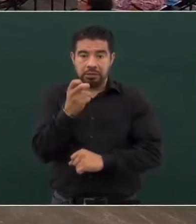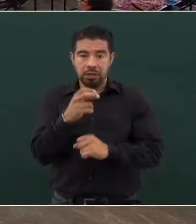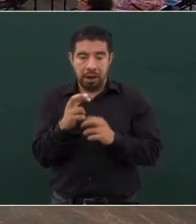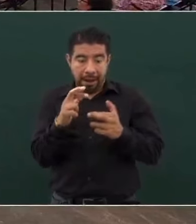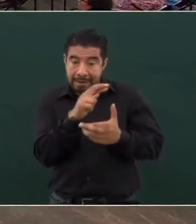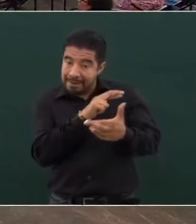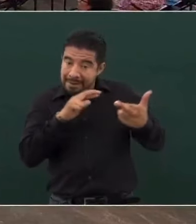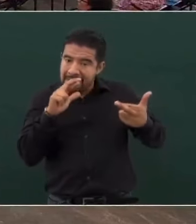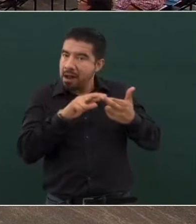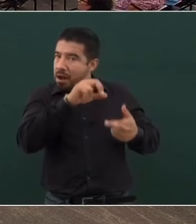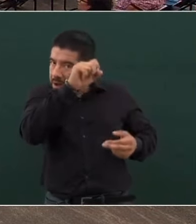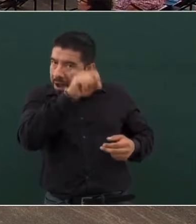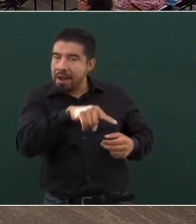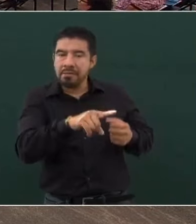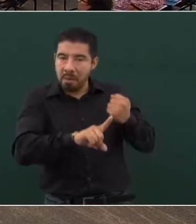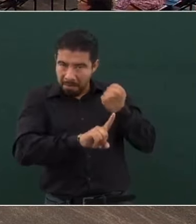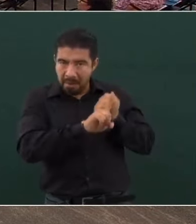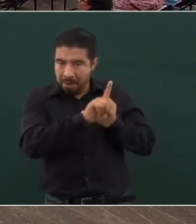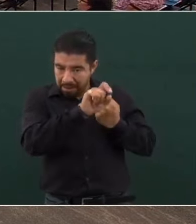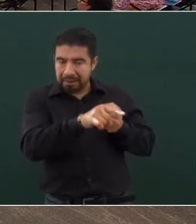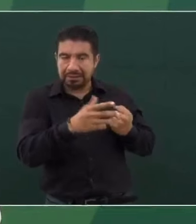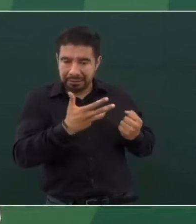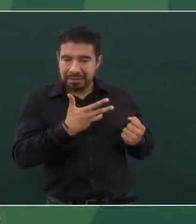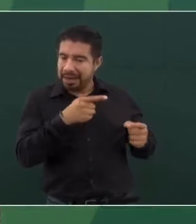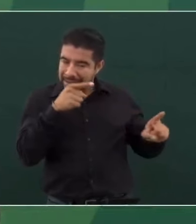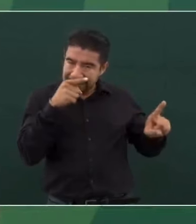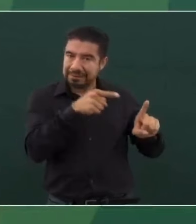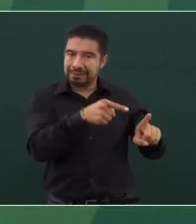región, afortunadamente.